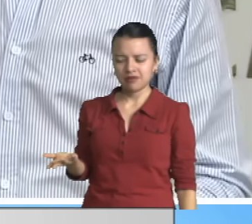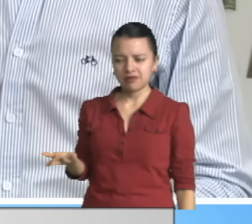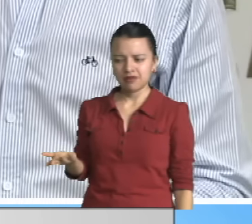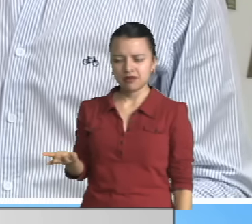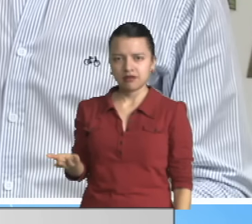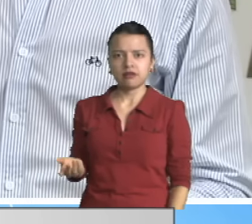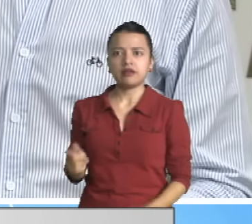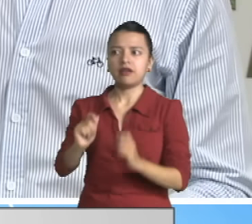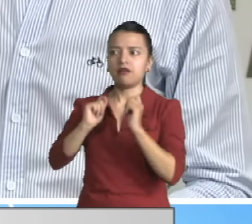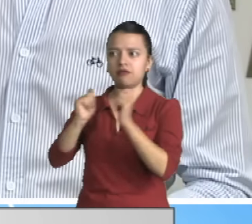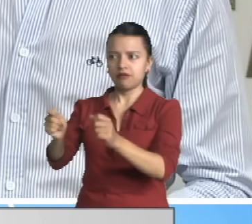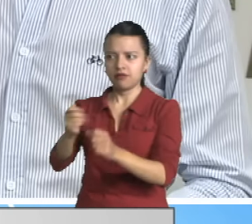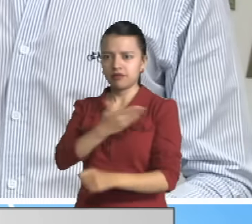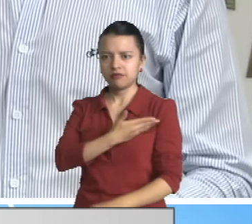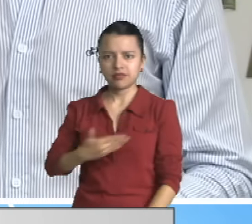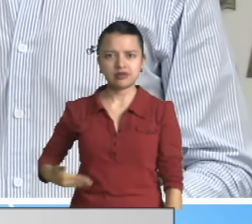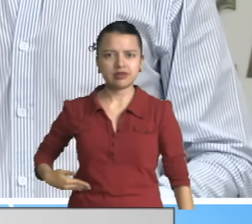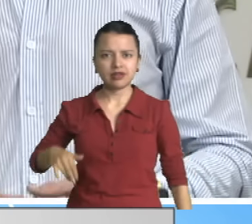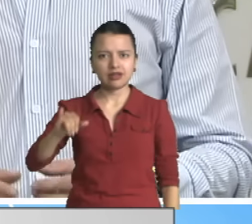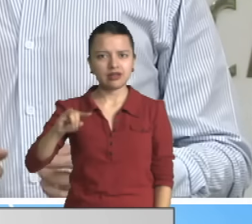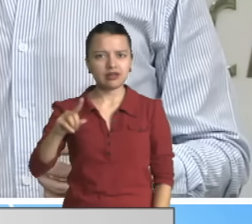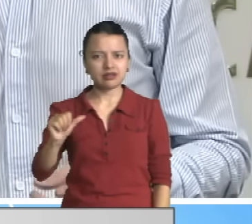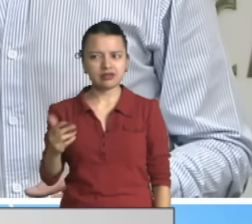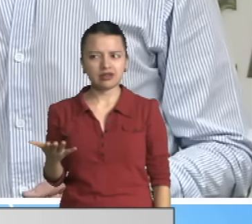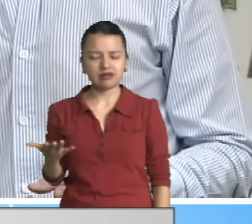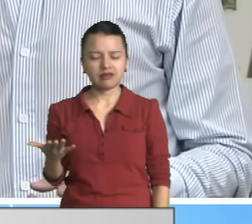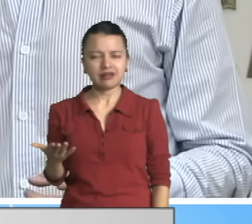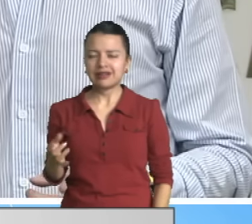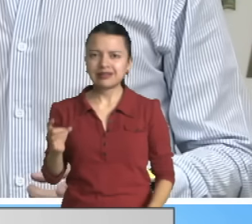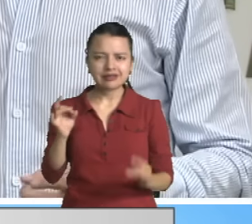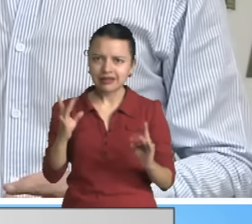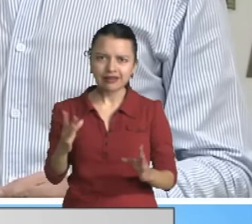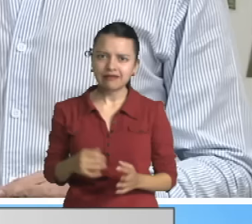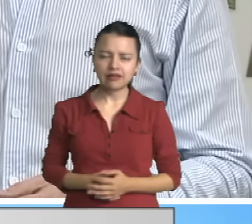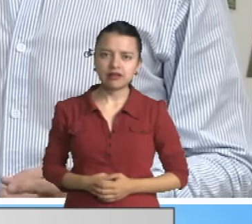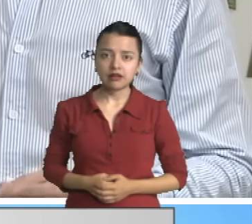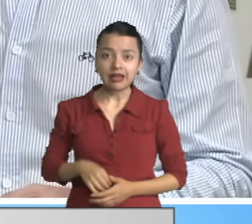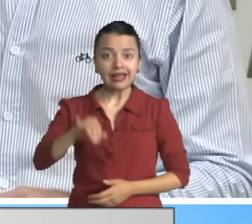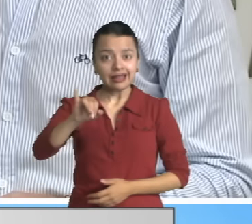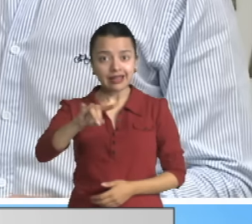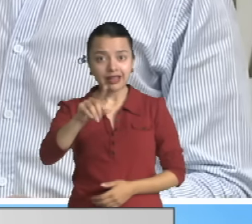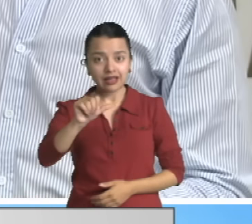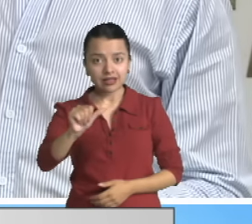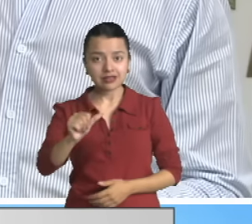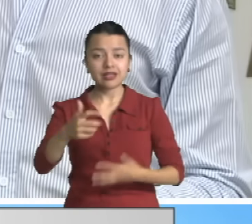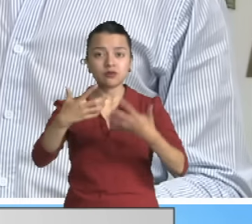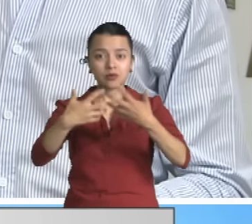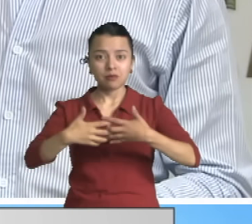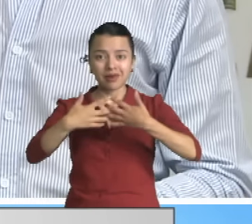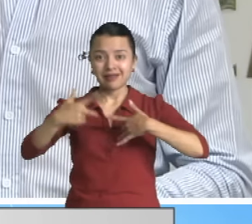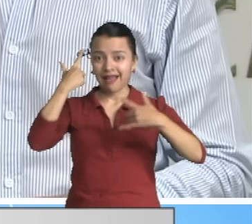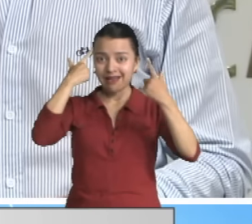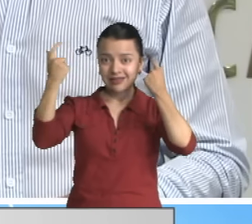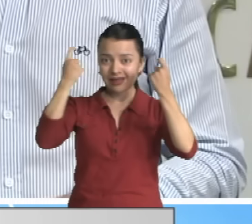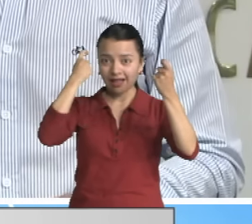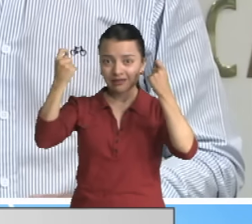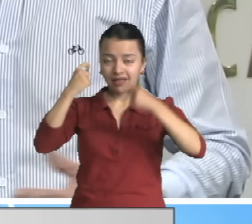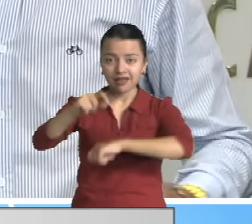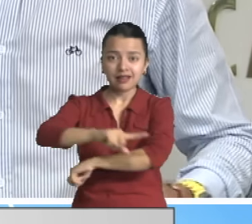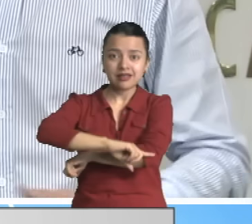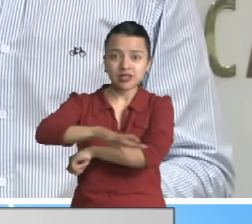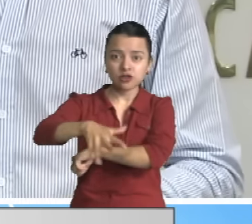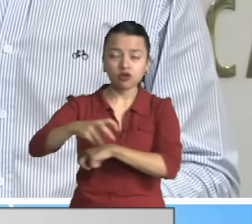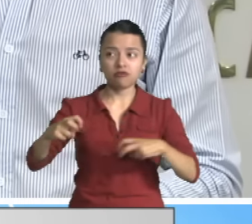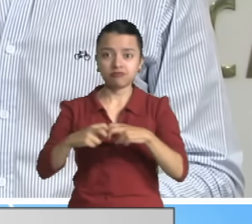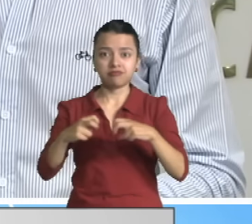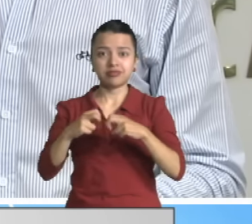nombrar como presidente de ISA. Eso es gravísimo, es que ISA... Además es una de las empresas más estratégicas dentro del sector eléctrico y la